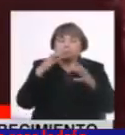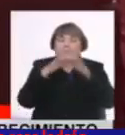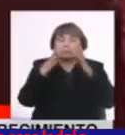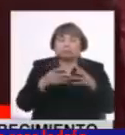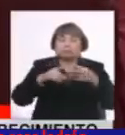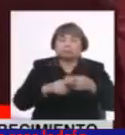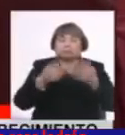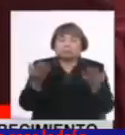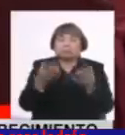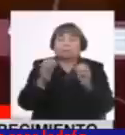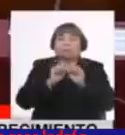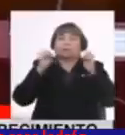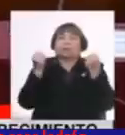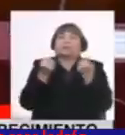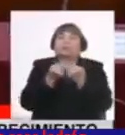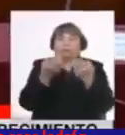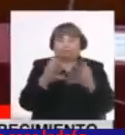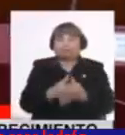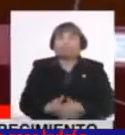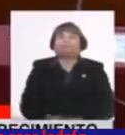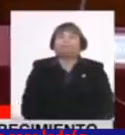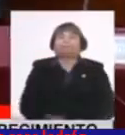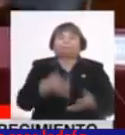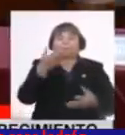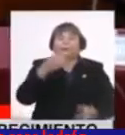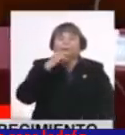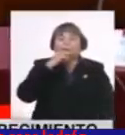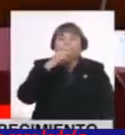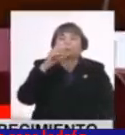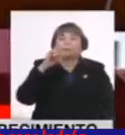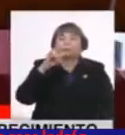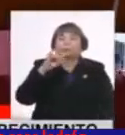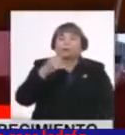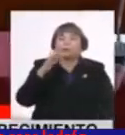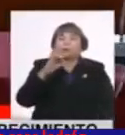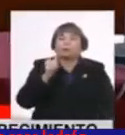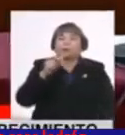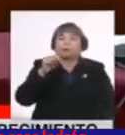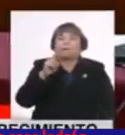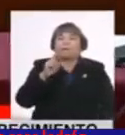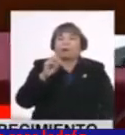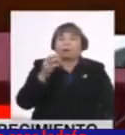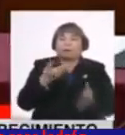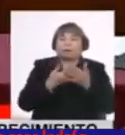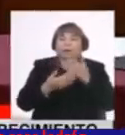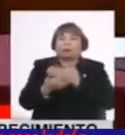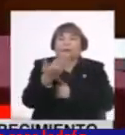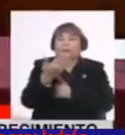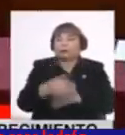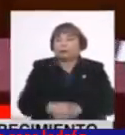Congresistas, se reanuda la sesión. Señorita Jennifer Noelia Paredes Navarro, buenos